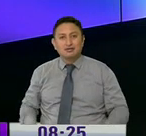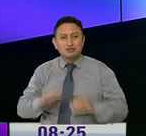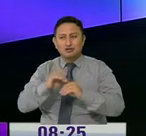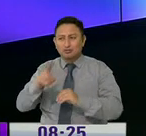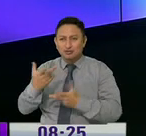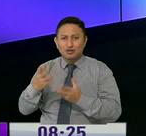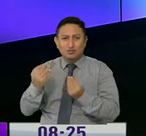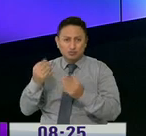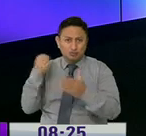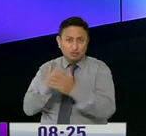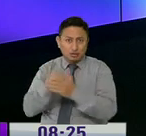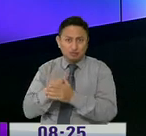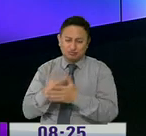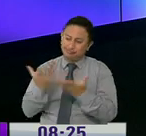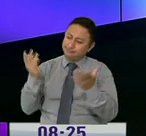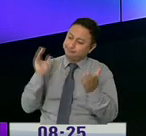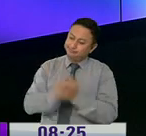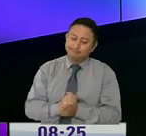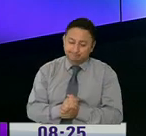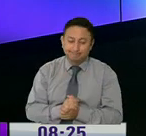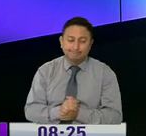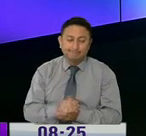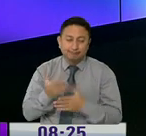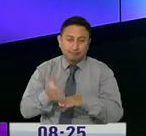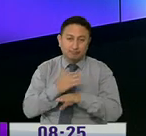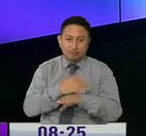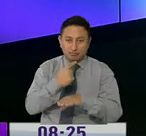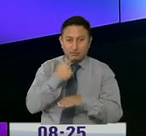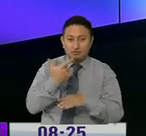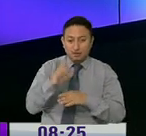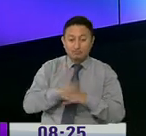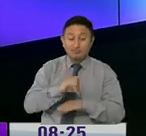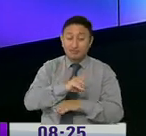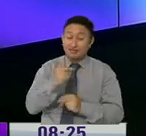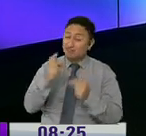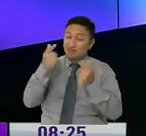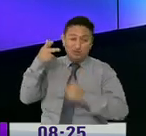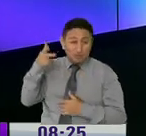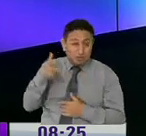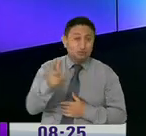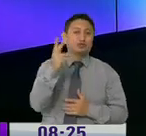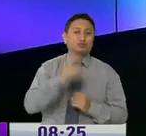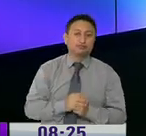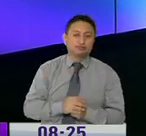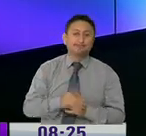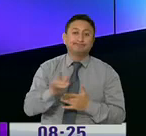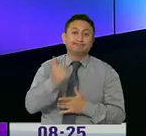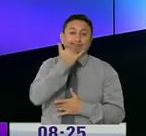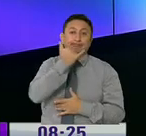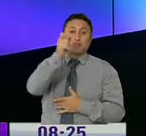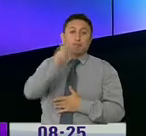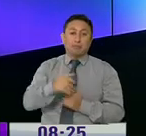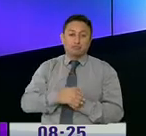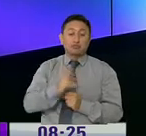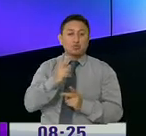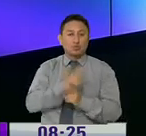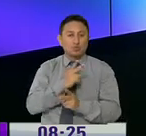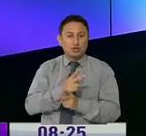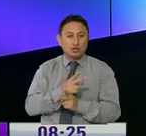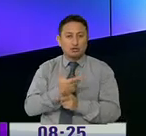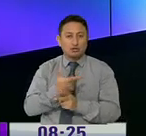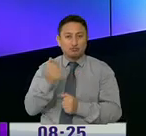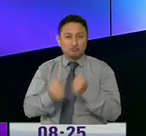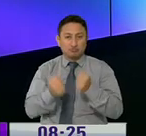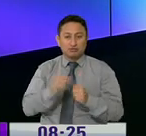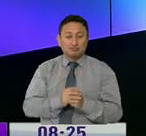de accidentes, ¿no? ¡Qué barbaridad! Y hemos dicho porque van demasiadamente rápido, hay impericia, hay que tener cuidado a la hora de